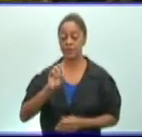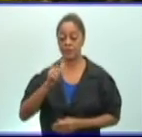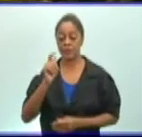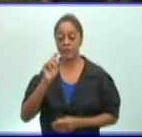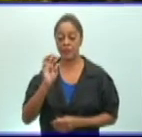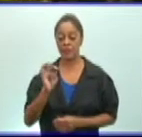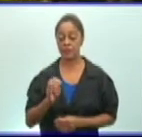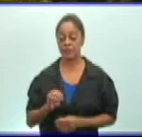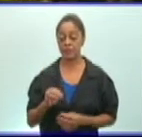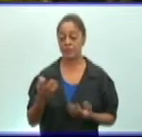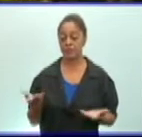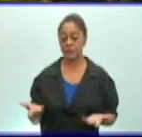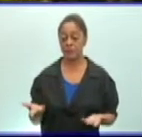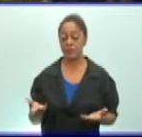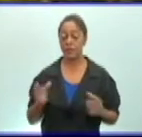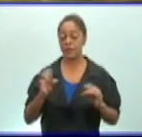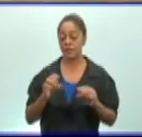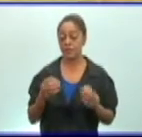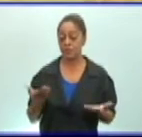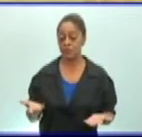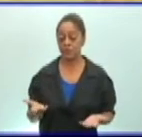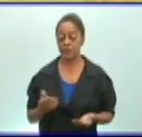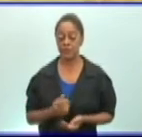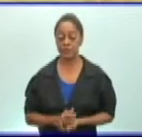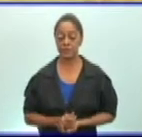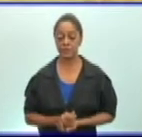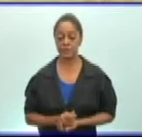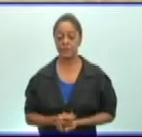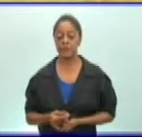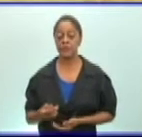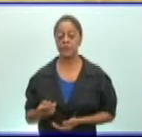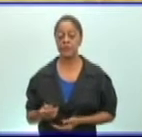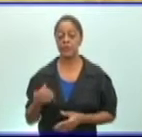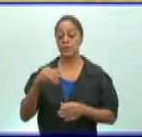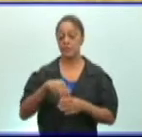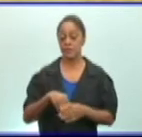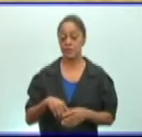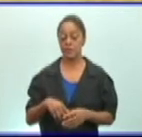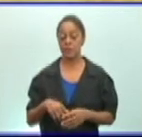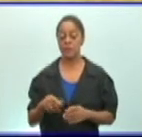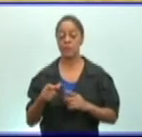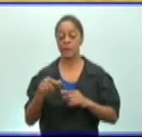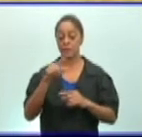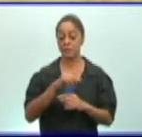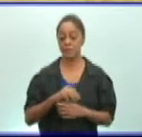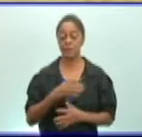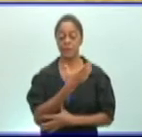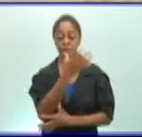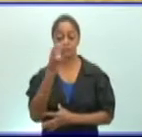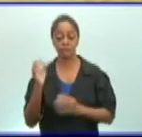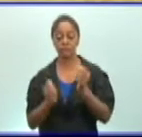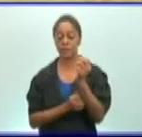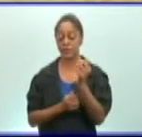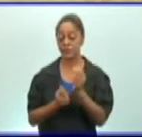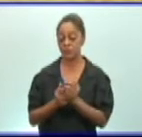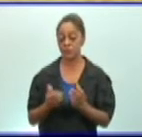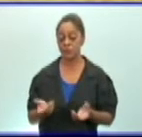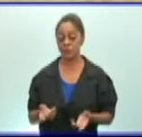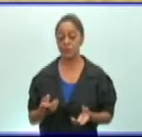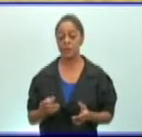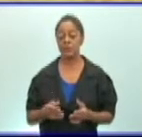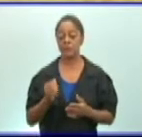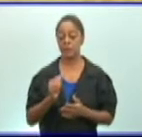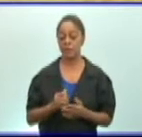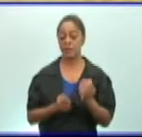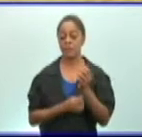qué papel va a jugar. Dentro de las principales plantas que tenemos es el roble, que permitió una madera